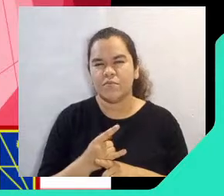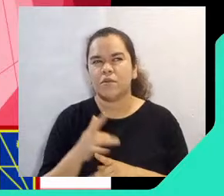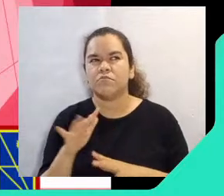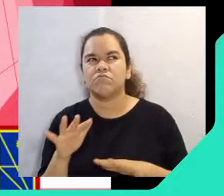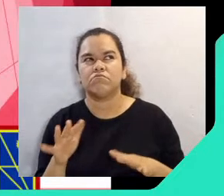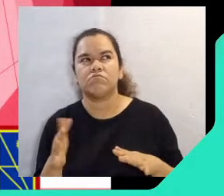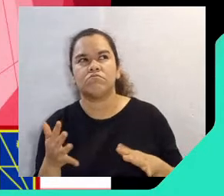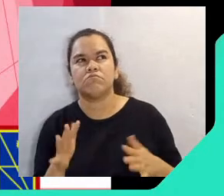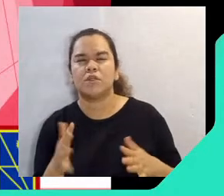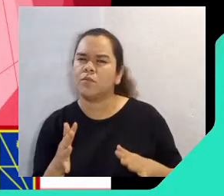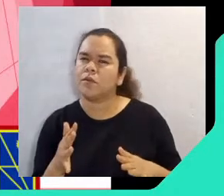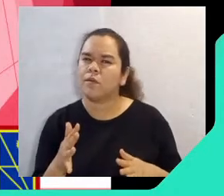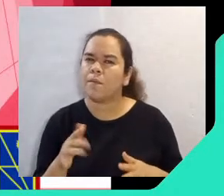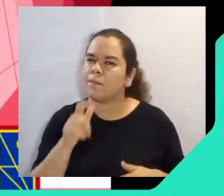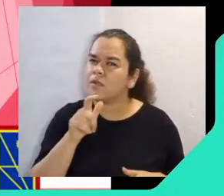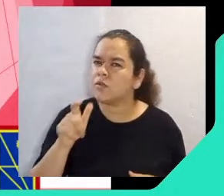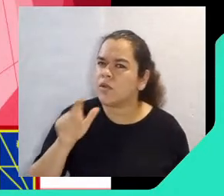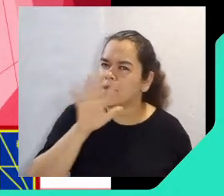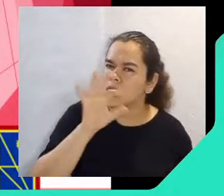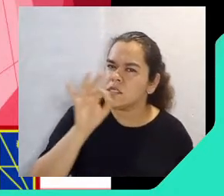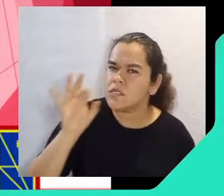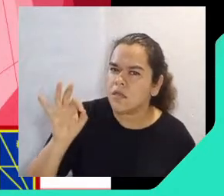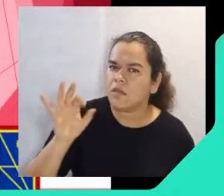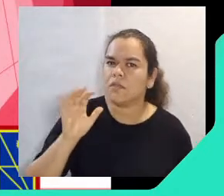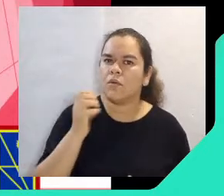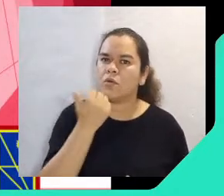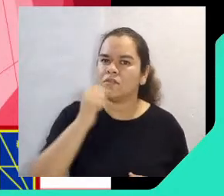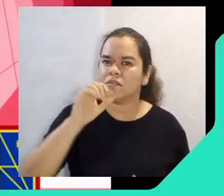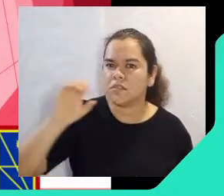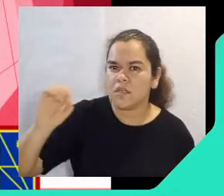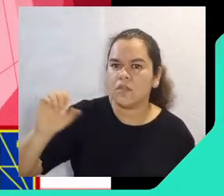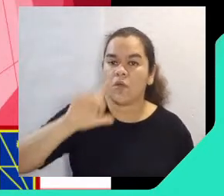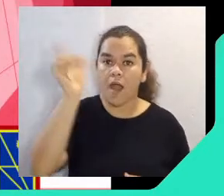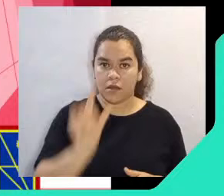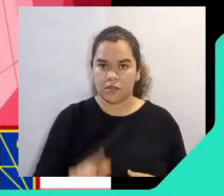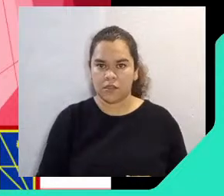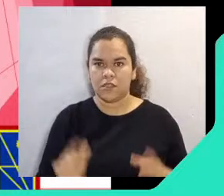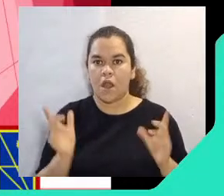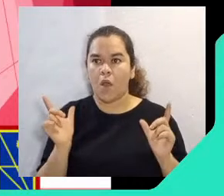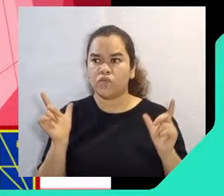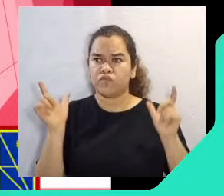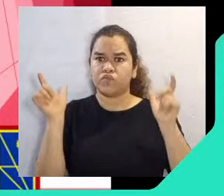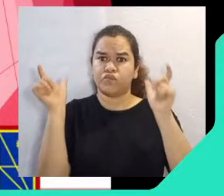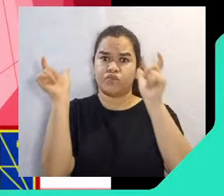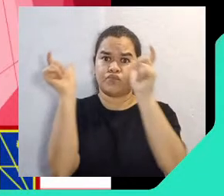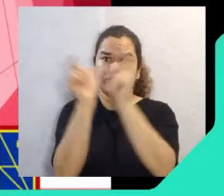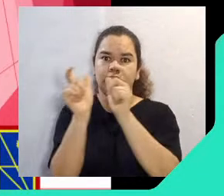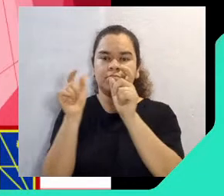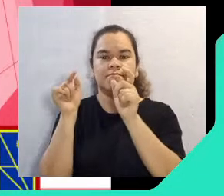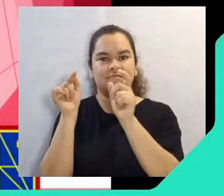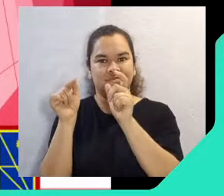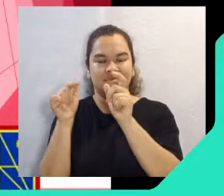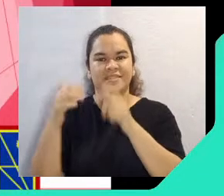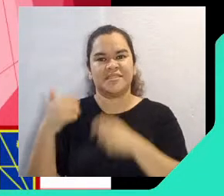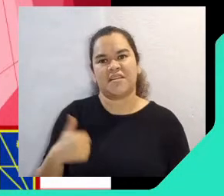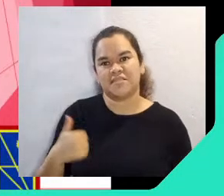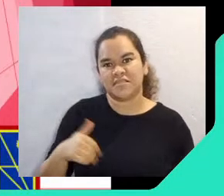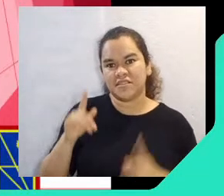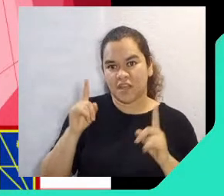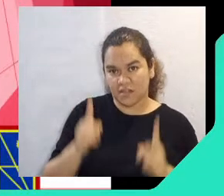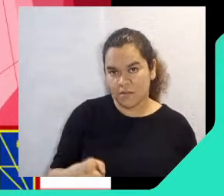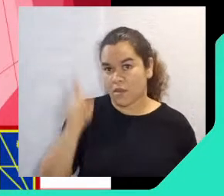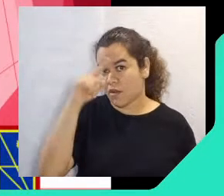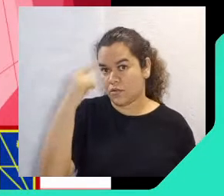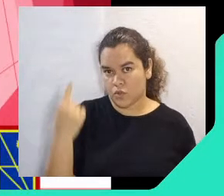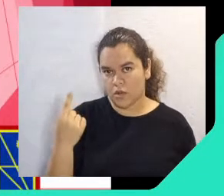aproximadamente 500, 600 personas de todo el país se reúnen para esta actividad. No